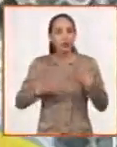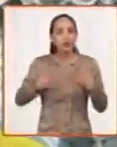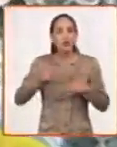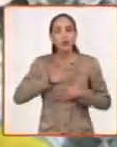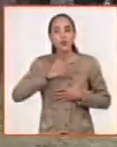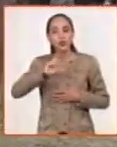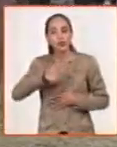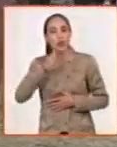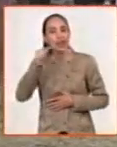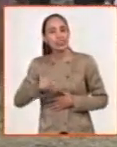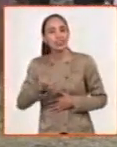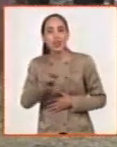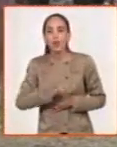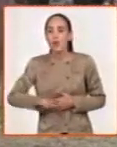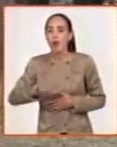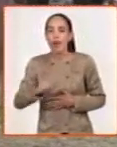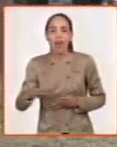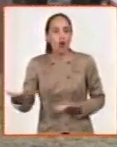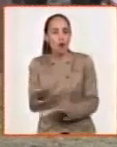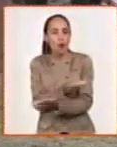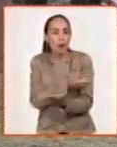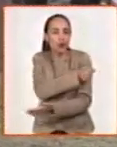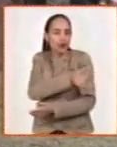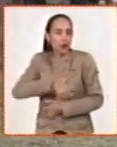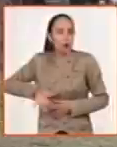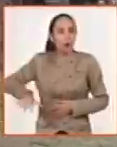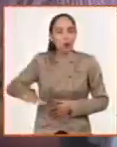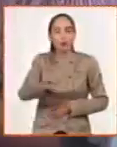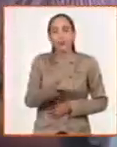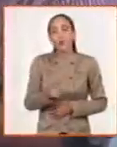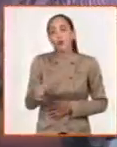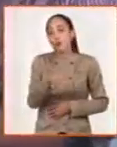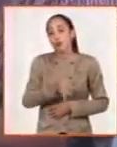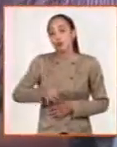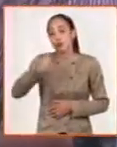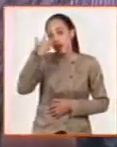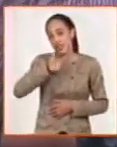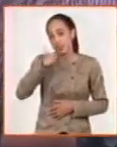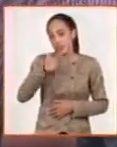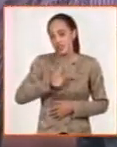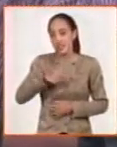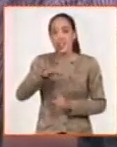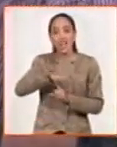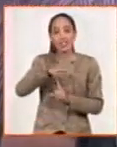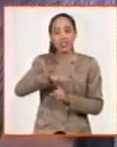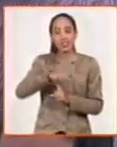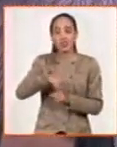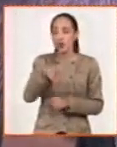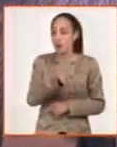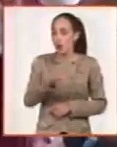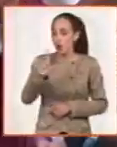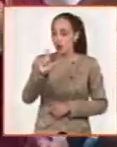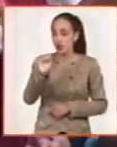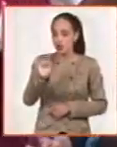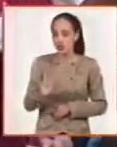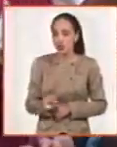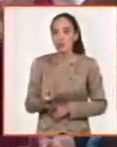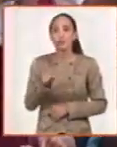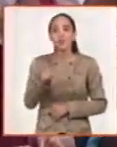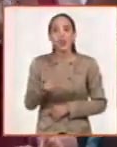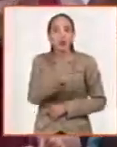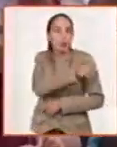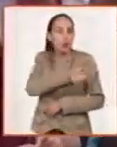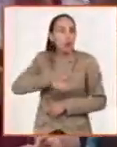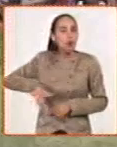el pueblo. En la comunidad del Vaquerito del municipio artemiseño de San Cristóbal y en Consolación del Sur, el público